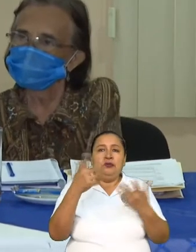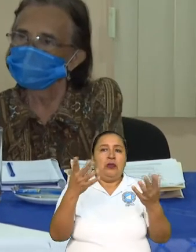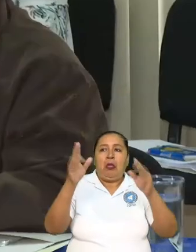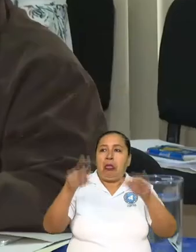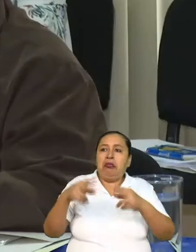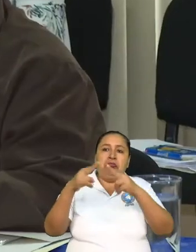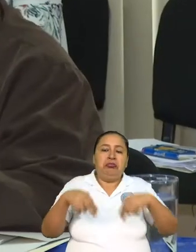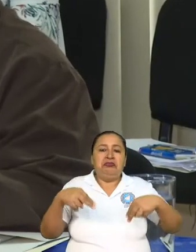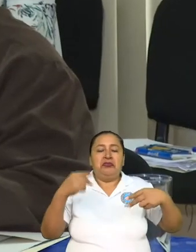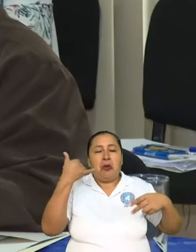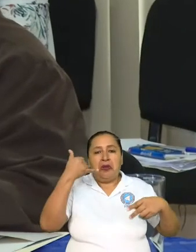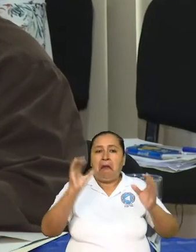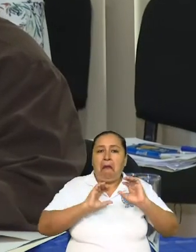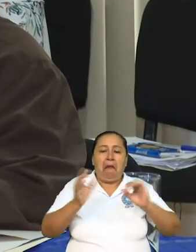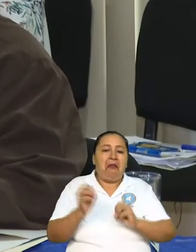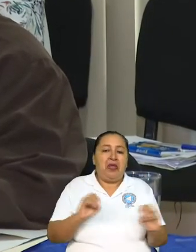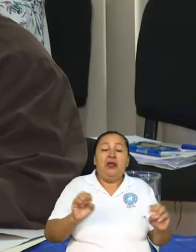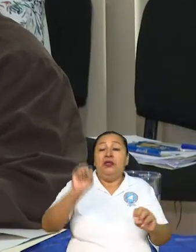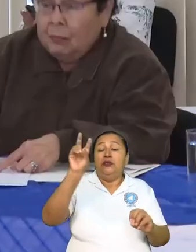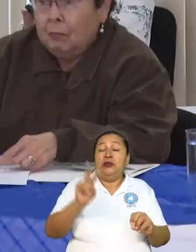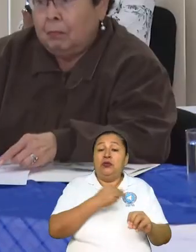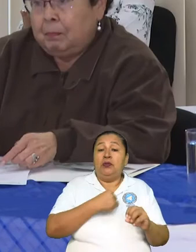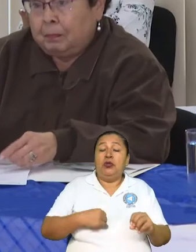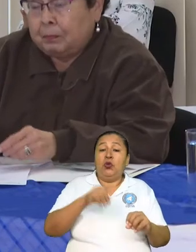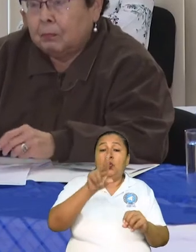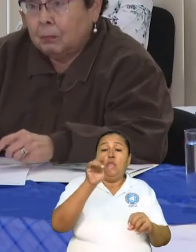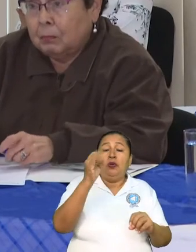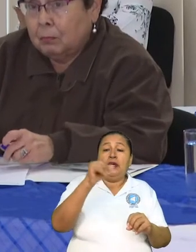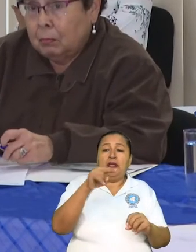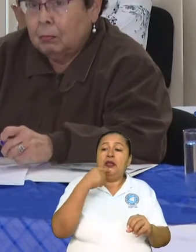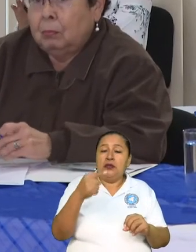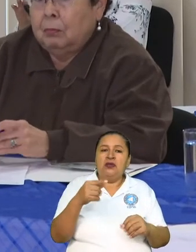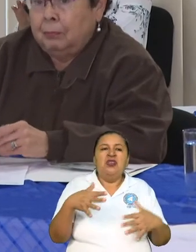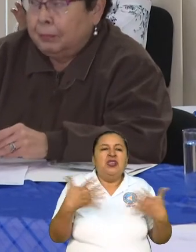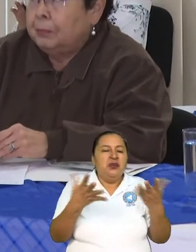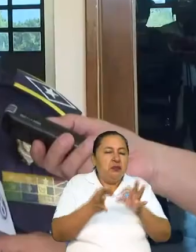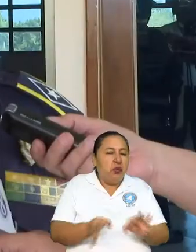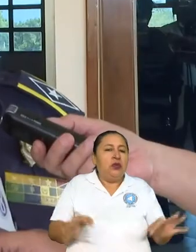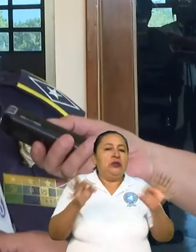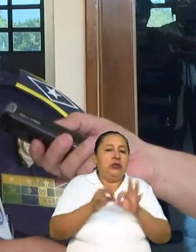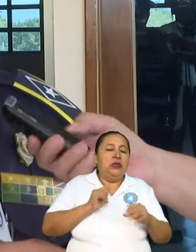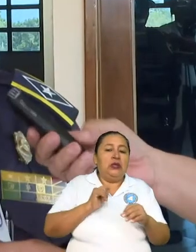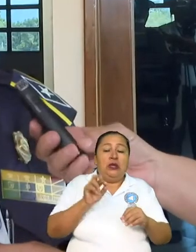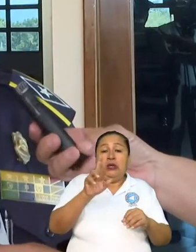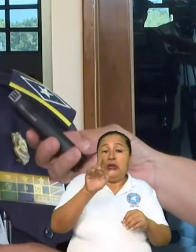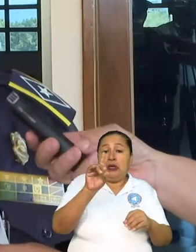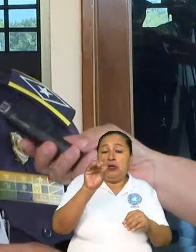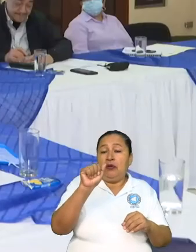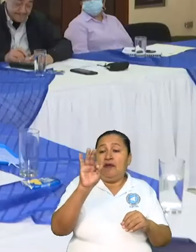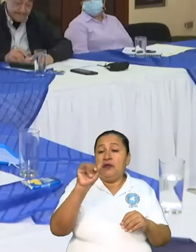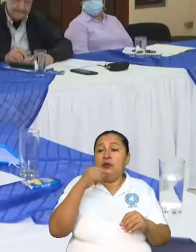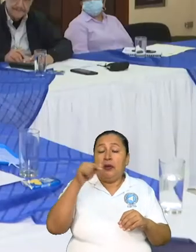comunicación y ahí casualmente el viceministro Luis Caña de Gobernación decía qué importante es el radioaficionado para